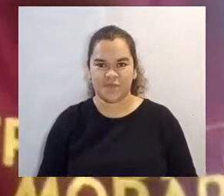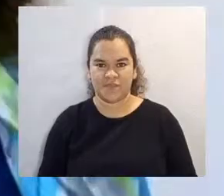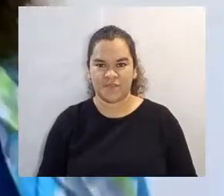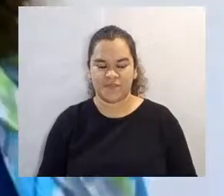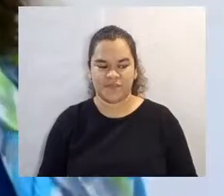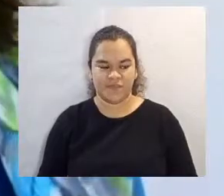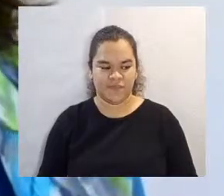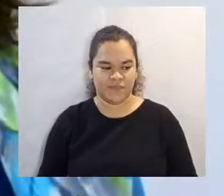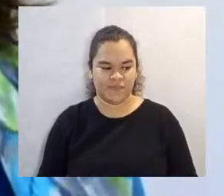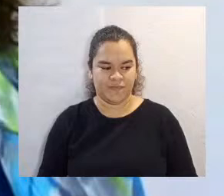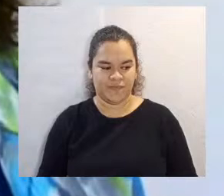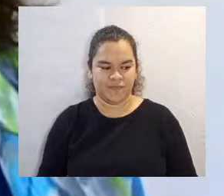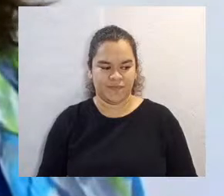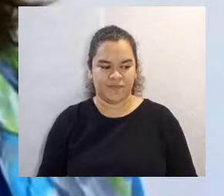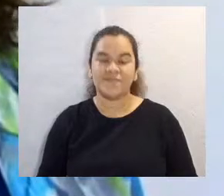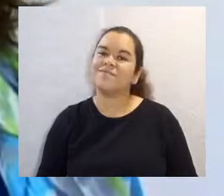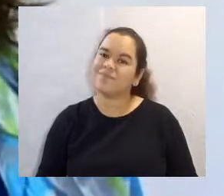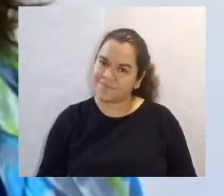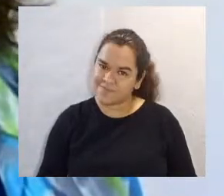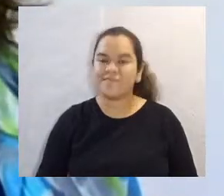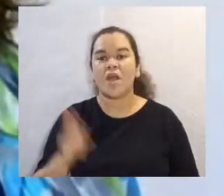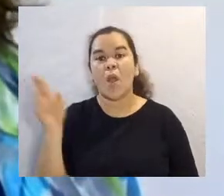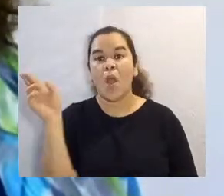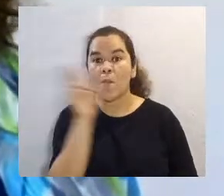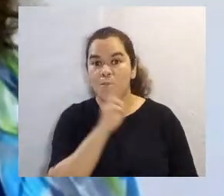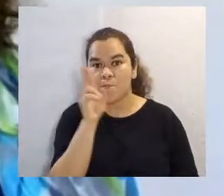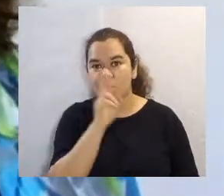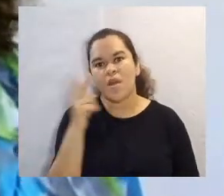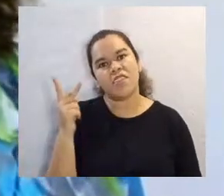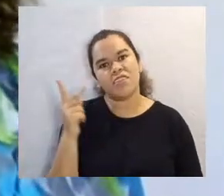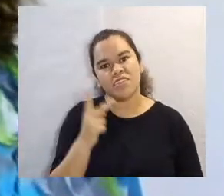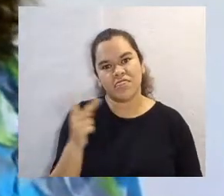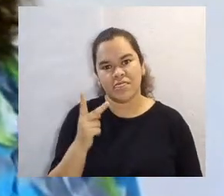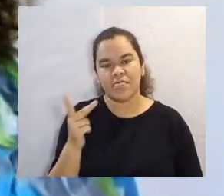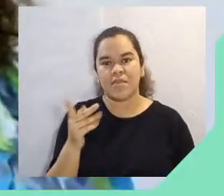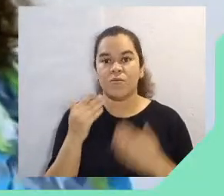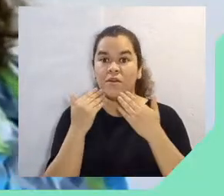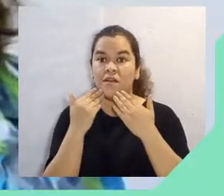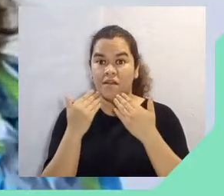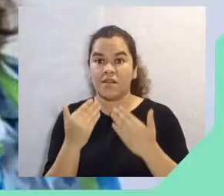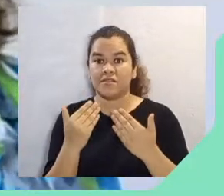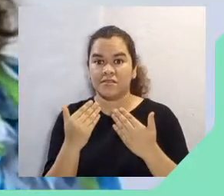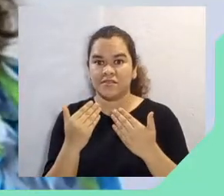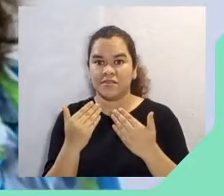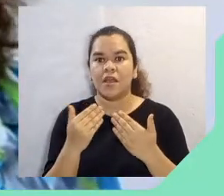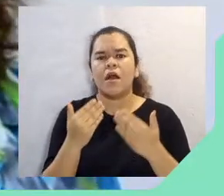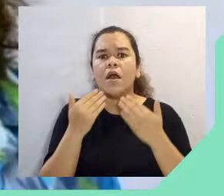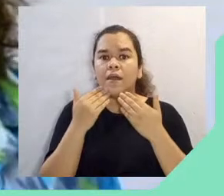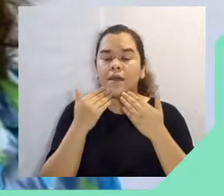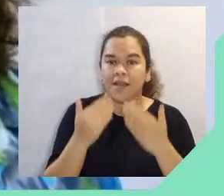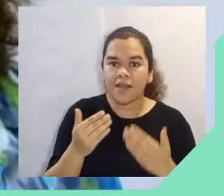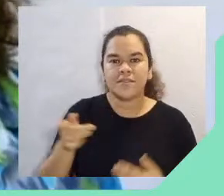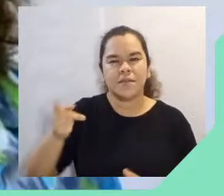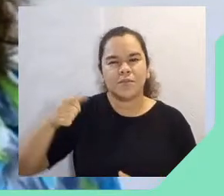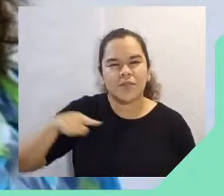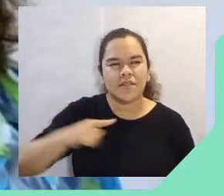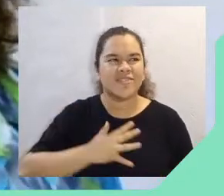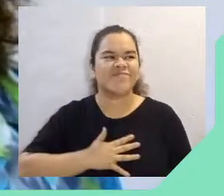Muchas gracias, María Inés, gracias, Andrea. Gracias especialmente por la pasión